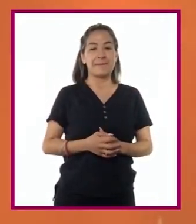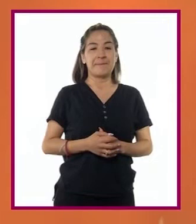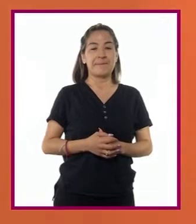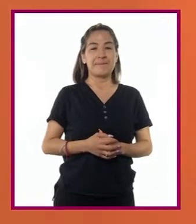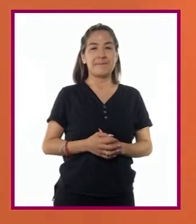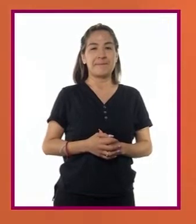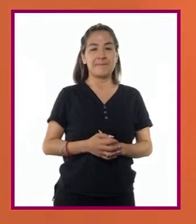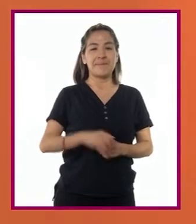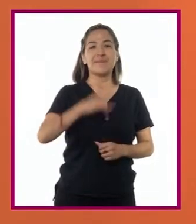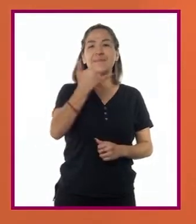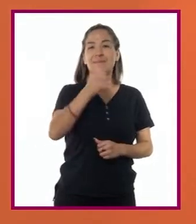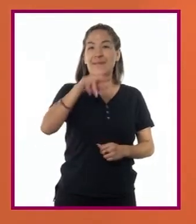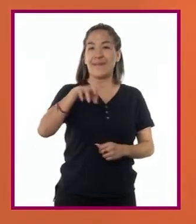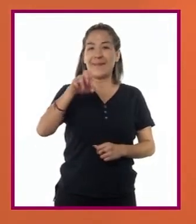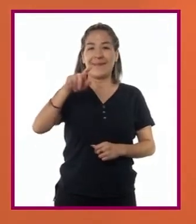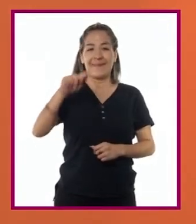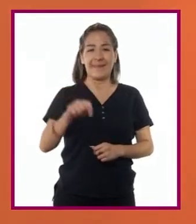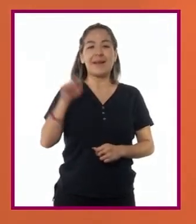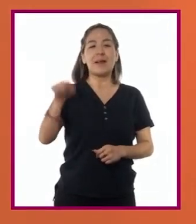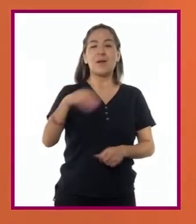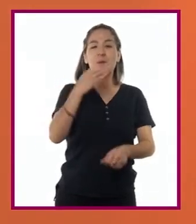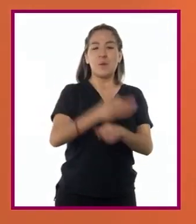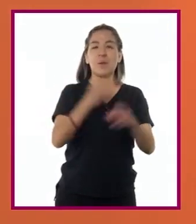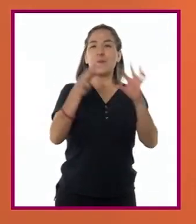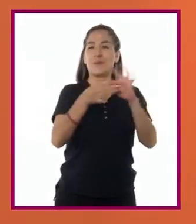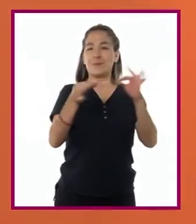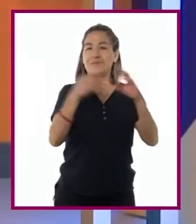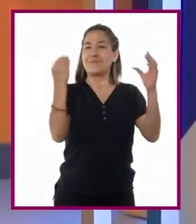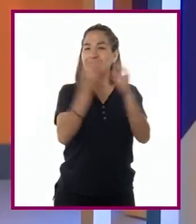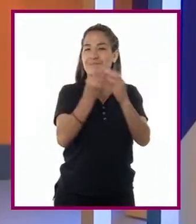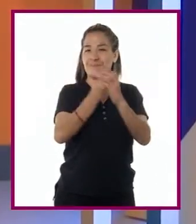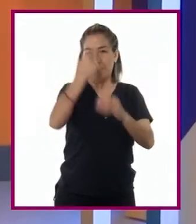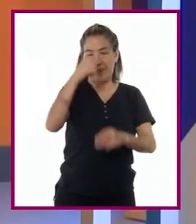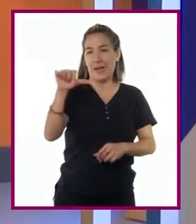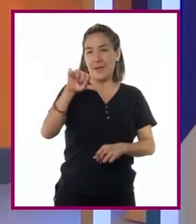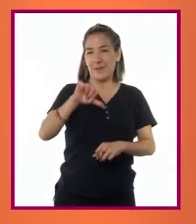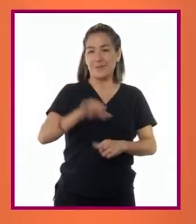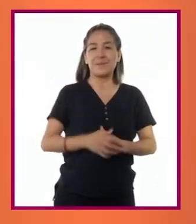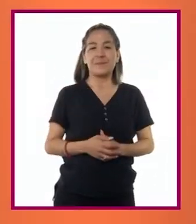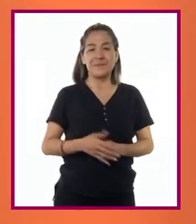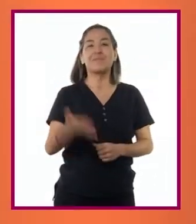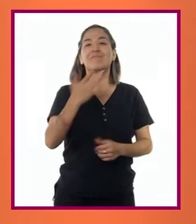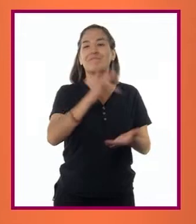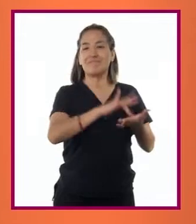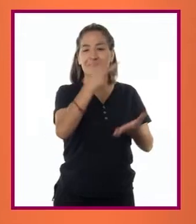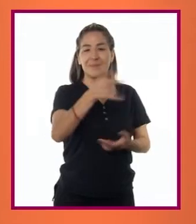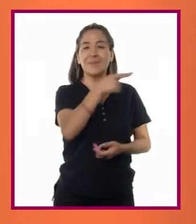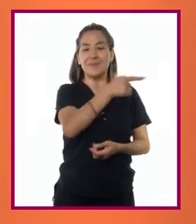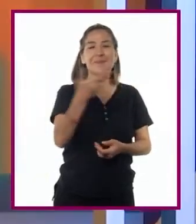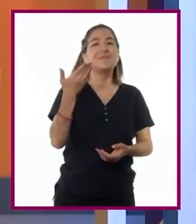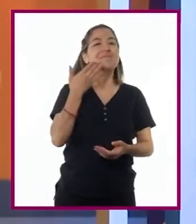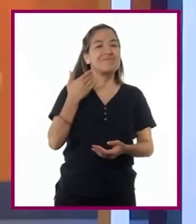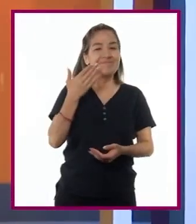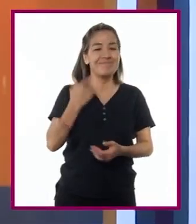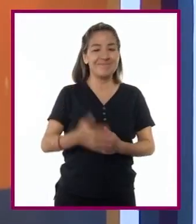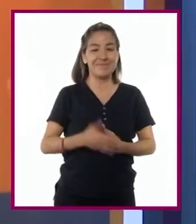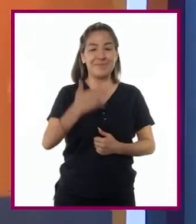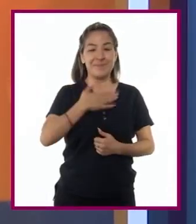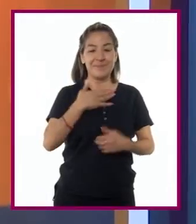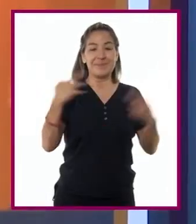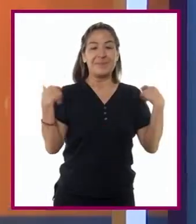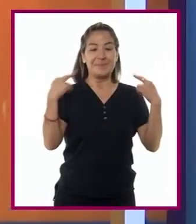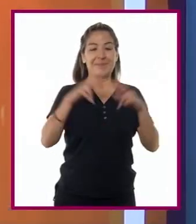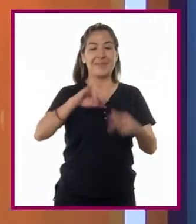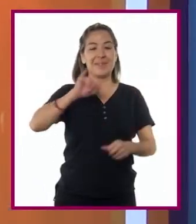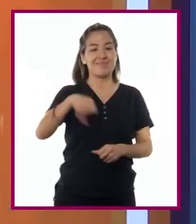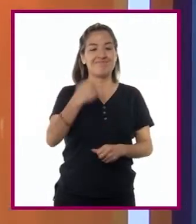nos apoyará en el desarrollo de la sesión de hoy. Gracias, Leslie. Eres muy amable. Soy la profesora